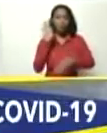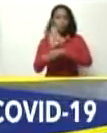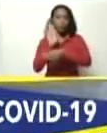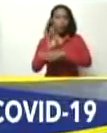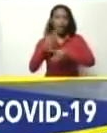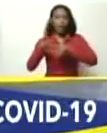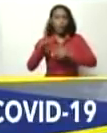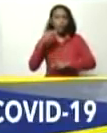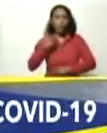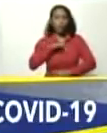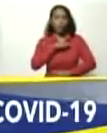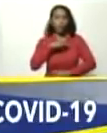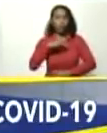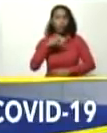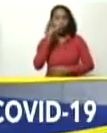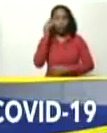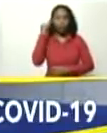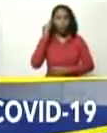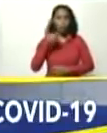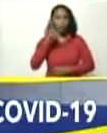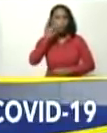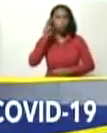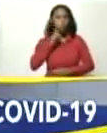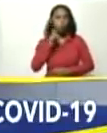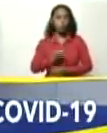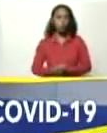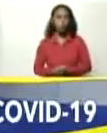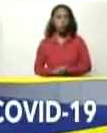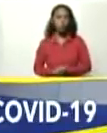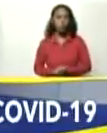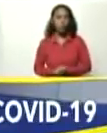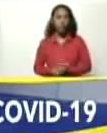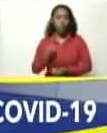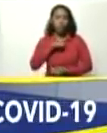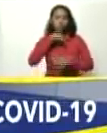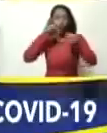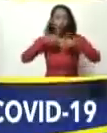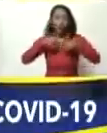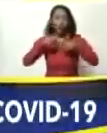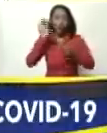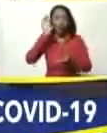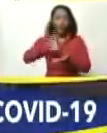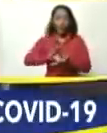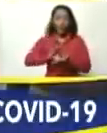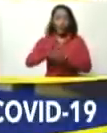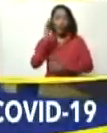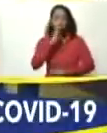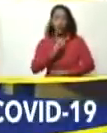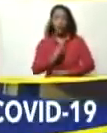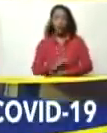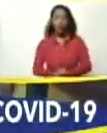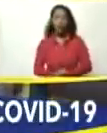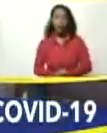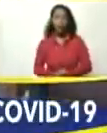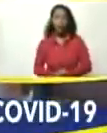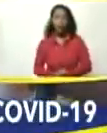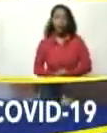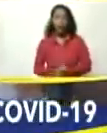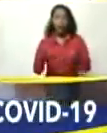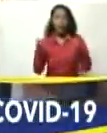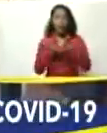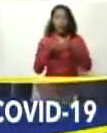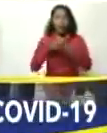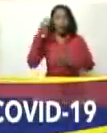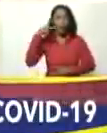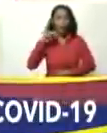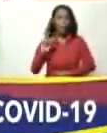nuestros niños, nuestras niñas y nuestras embarazadas. Estamos acá en la capital barinense, en el sector